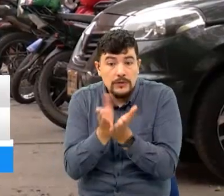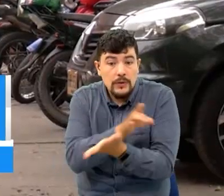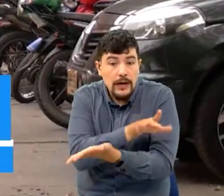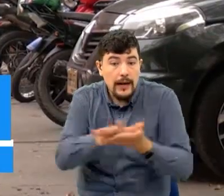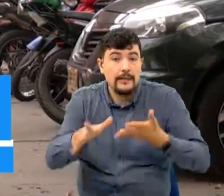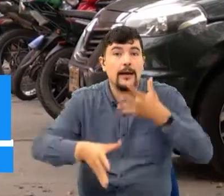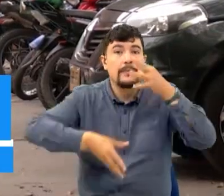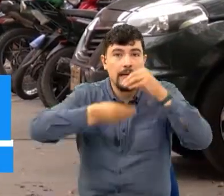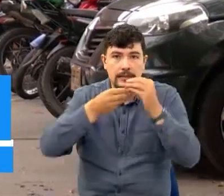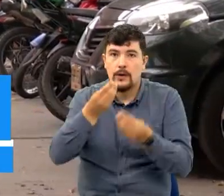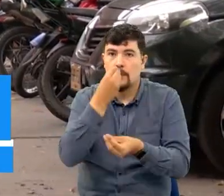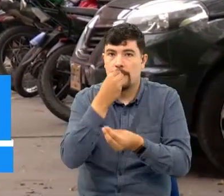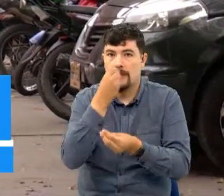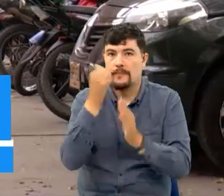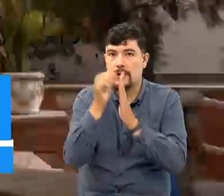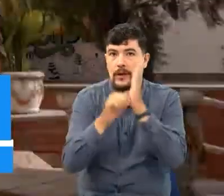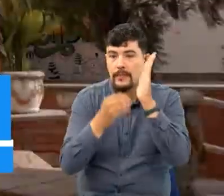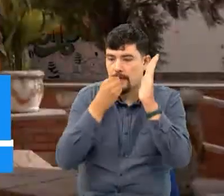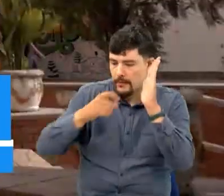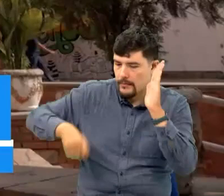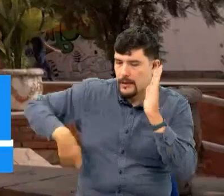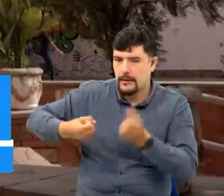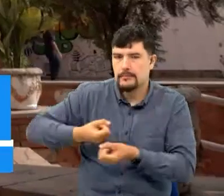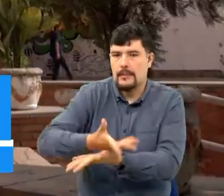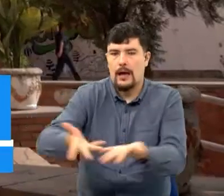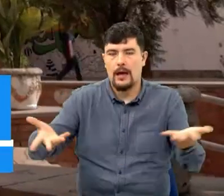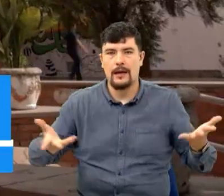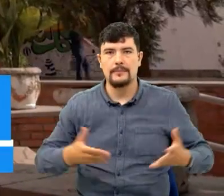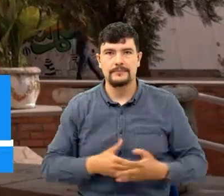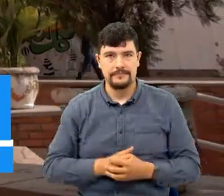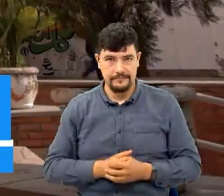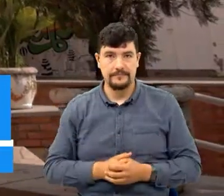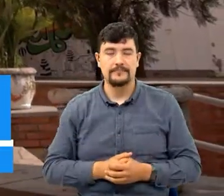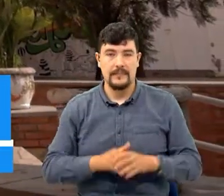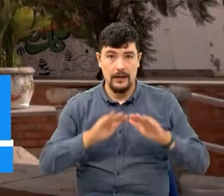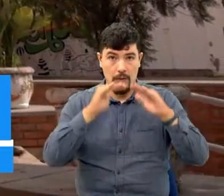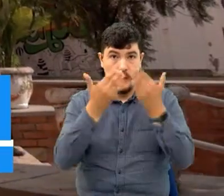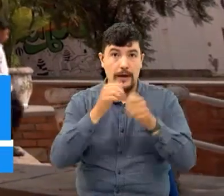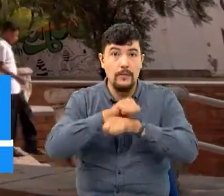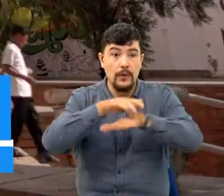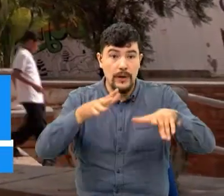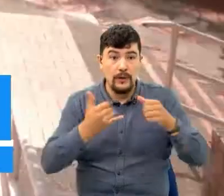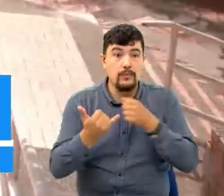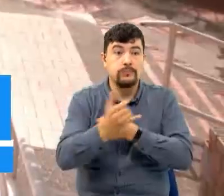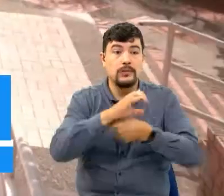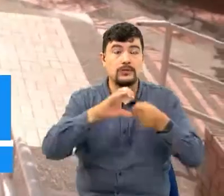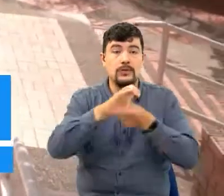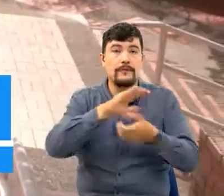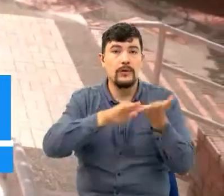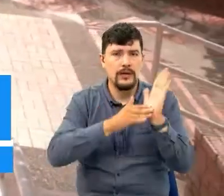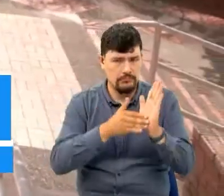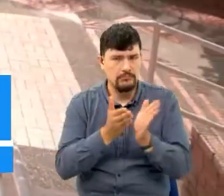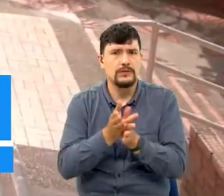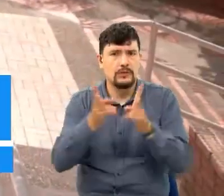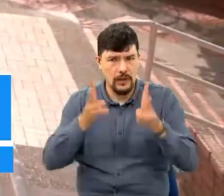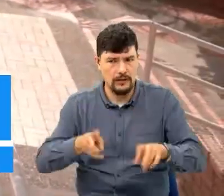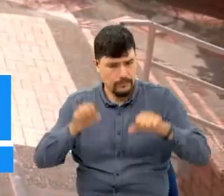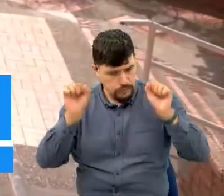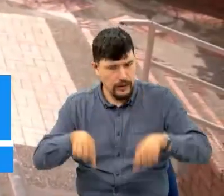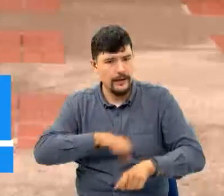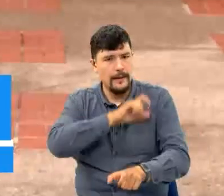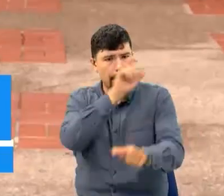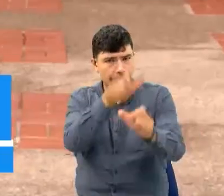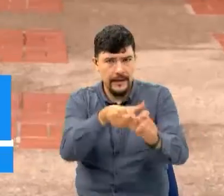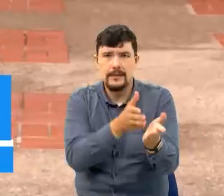Tras el inicio de la jornada escolar 2023, son cientos los cupos que hay aún en colegios públicos de Florida Blanca. Eduardo Casanova, rector del